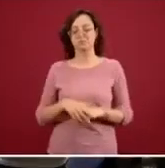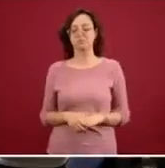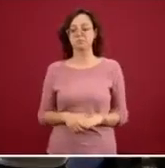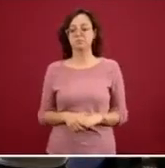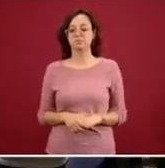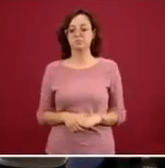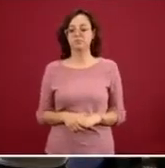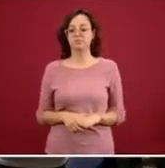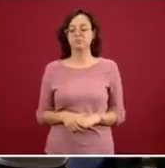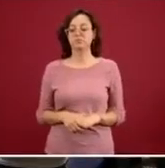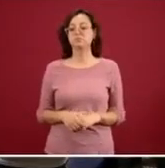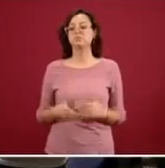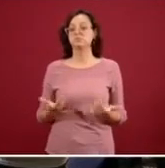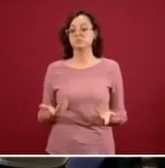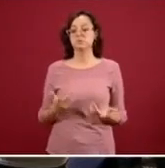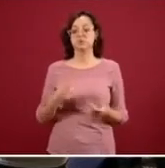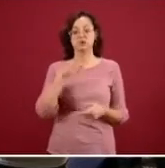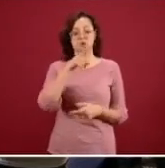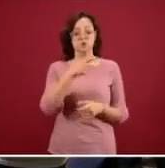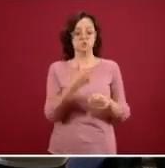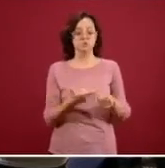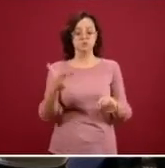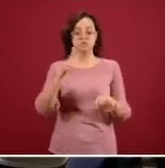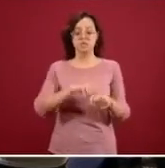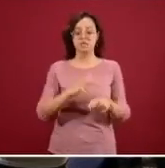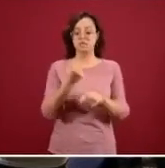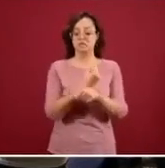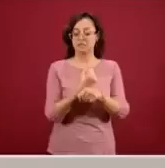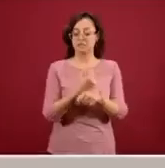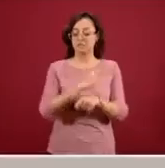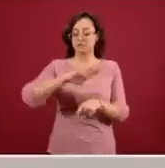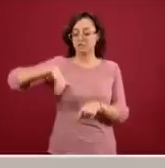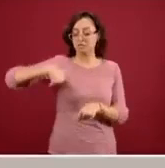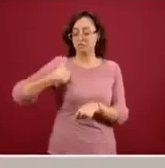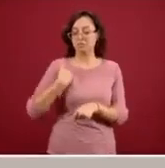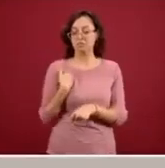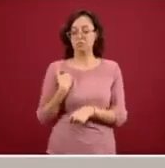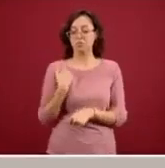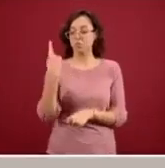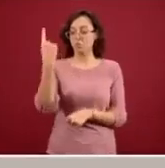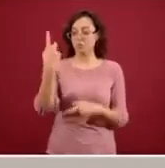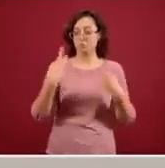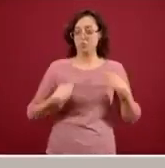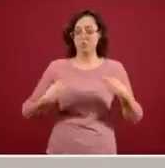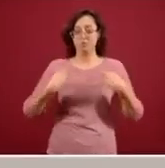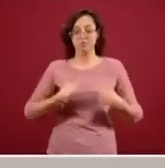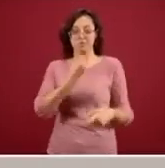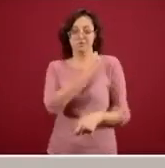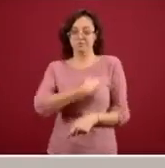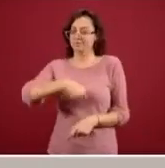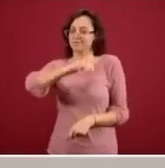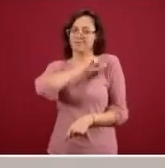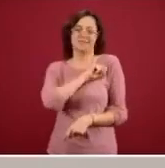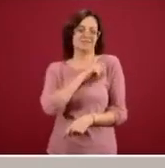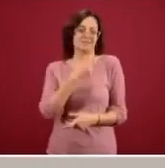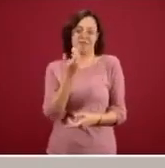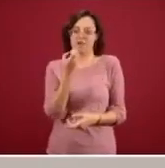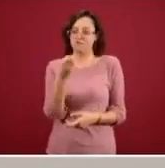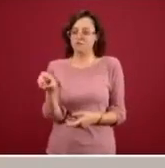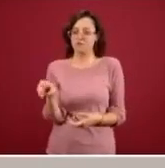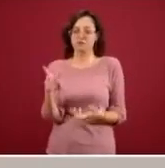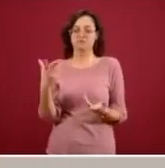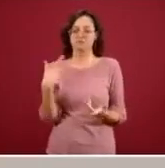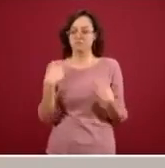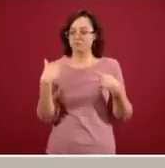Los bancos de sangre están preparados. Los bancos de sangre, por definición, un donante es una persona sana. Entonces, está